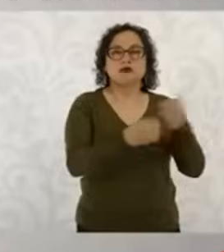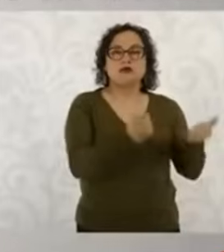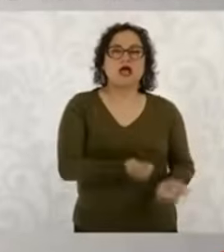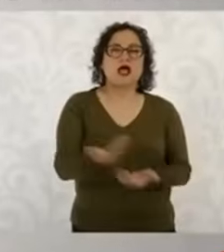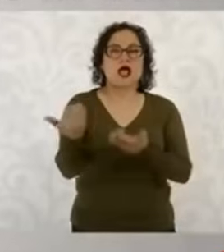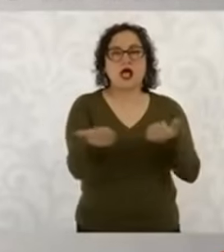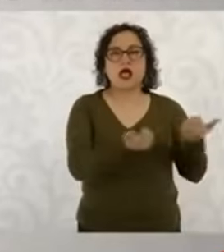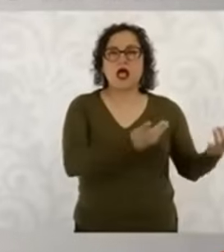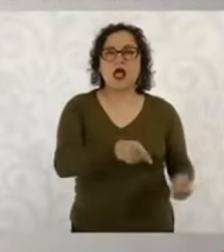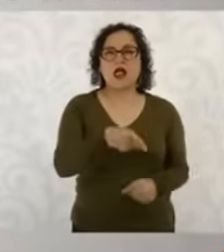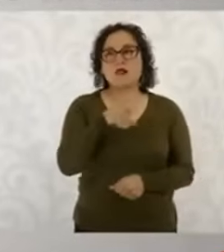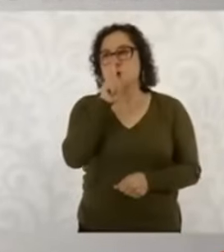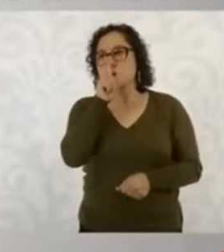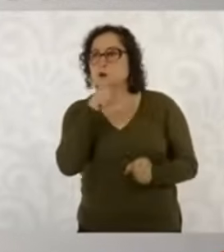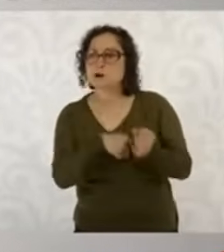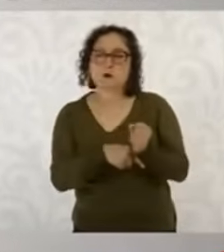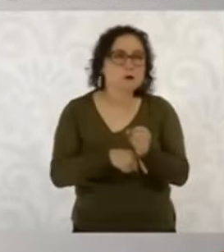corrupción.